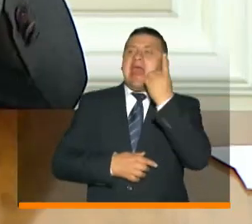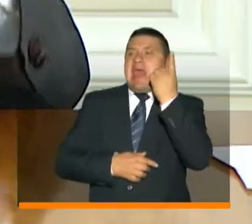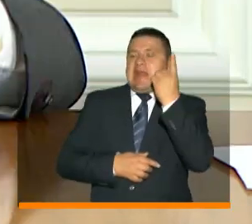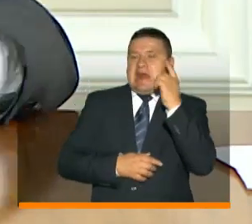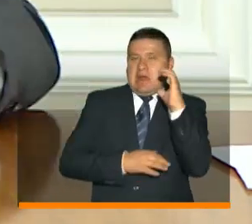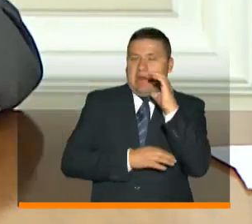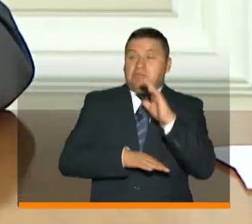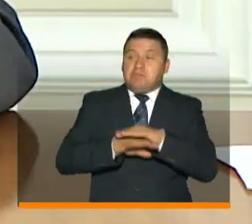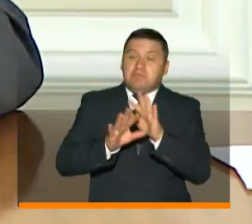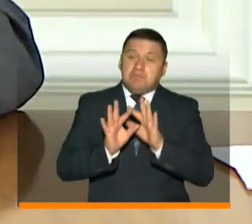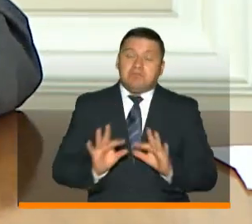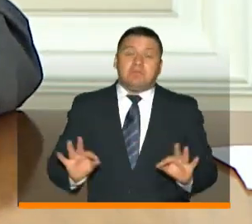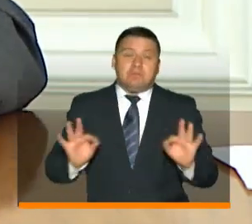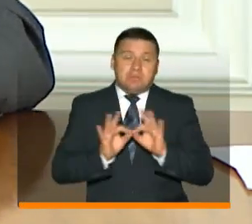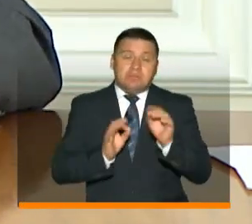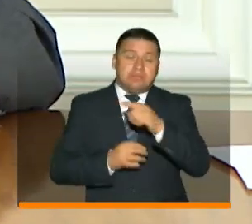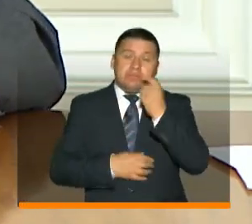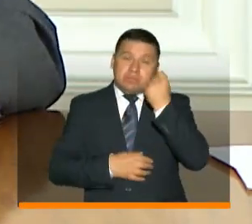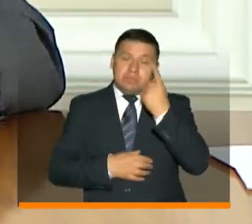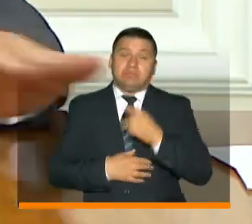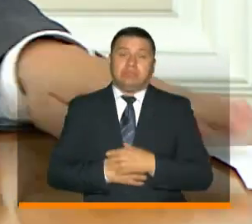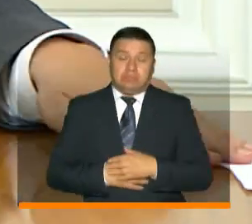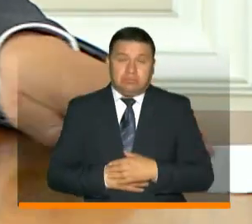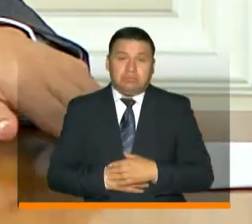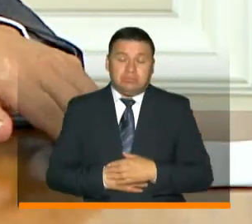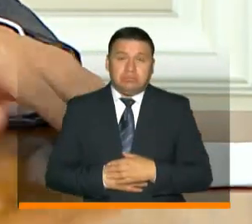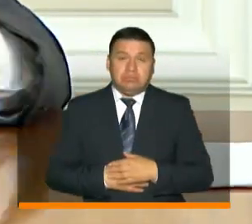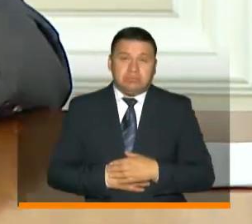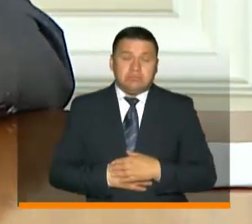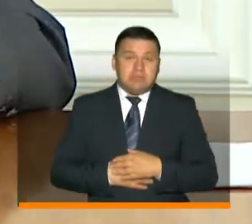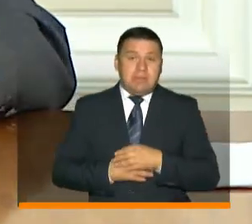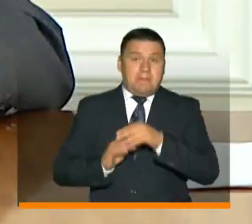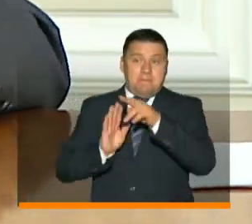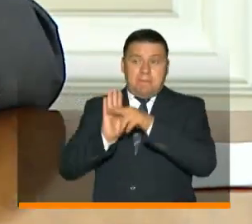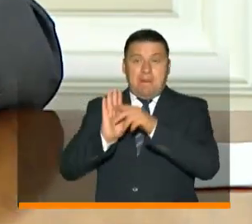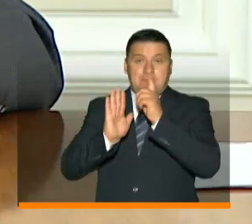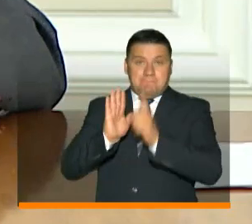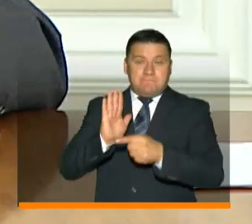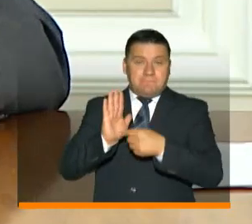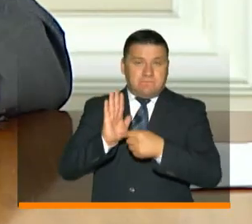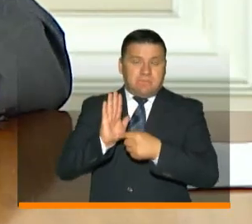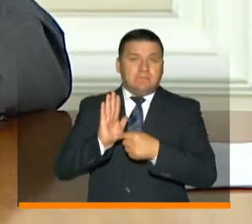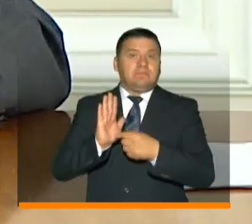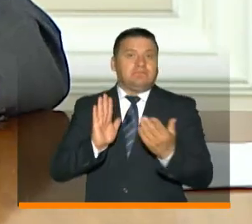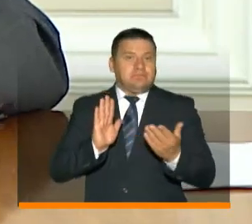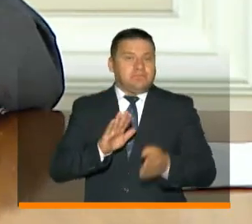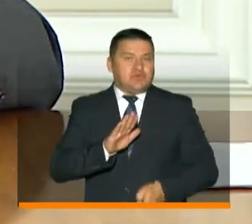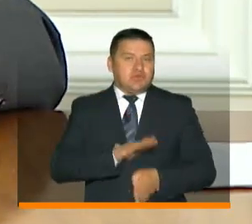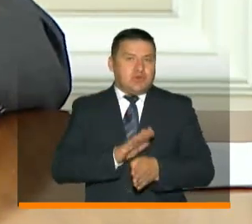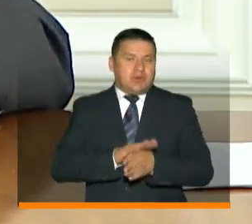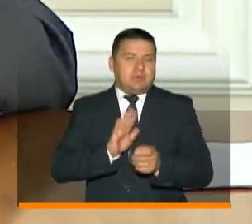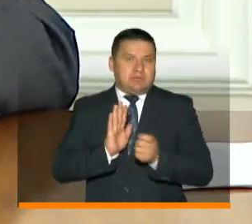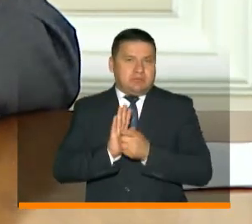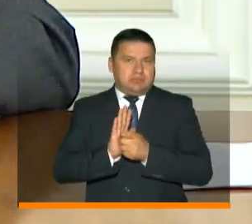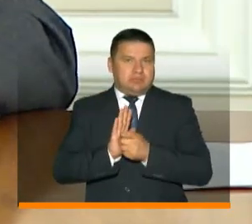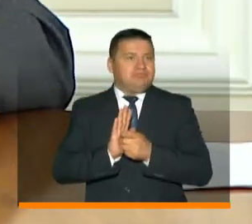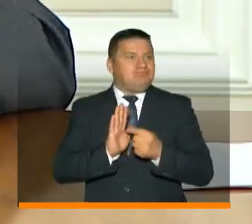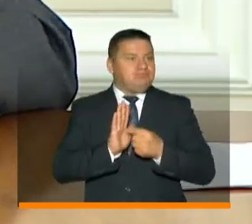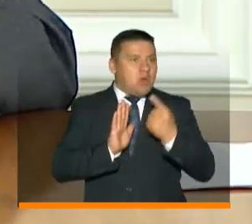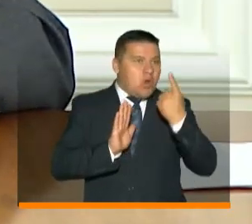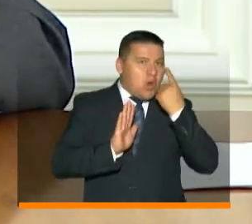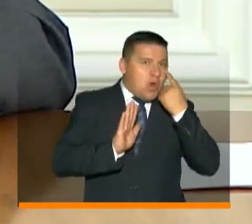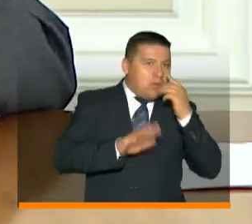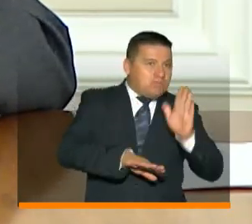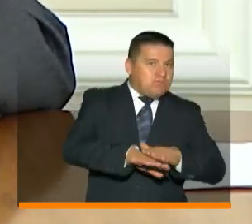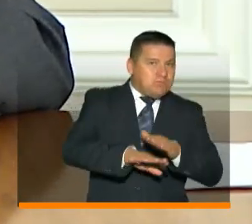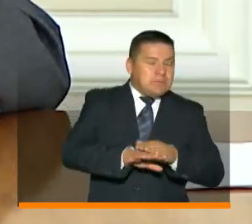También es muy importante entender que las medidas van a tener que continuar. La expectativa de